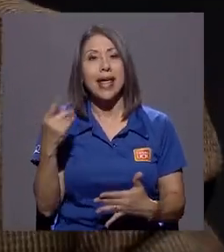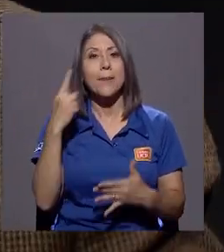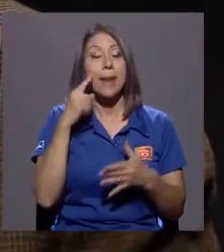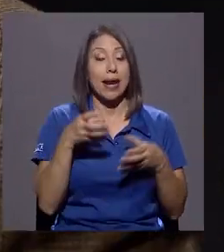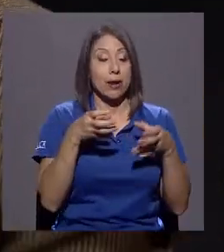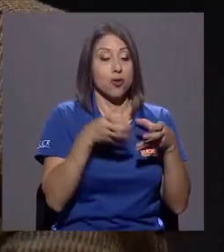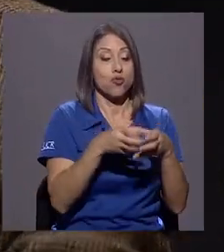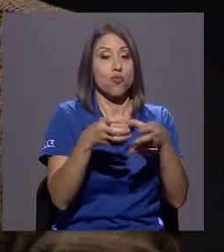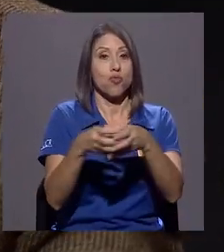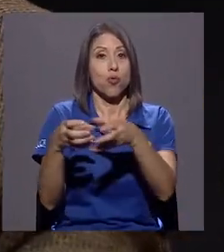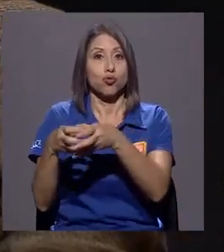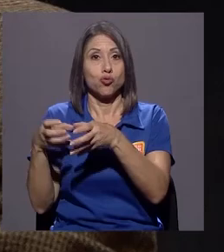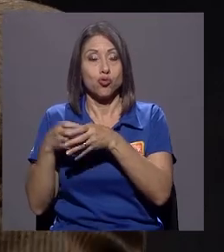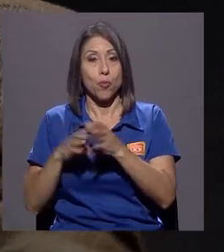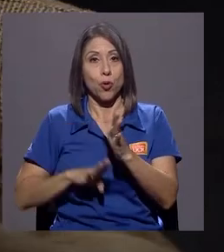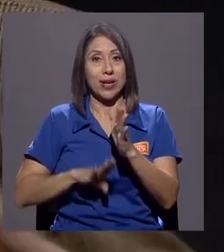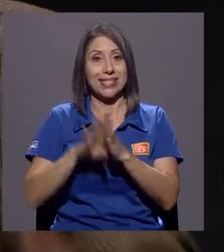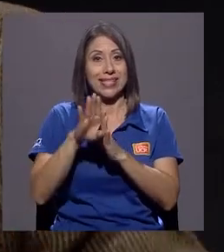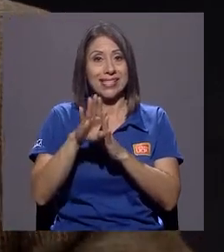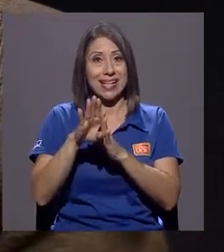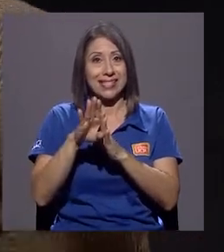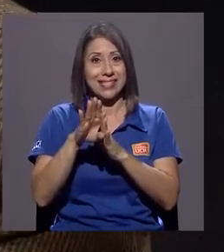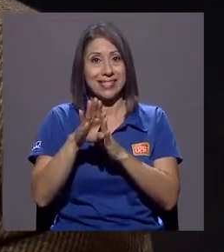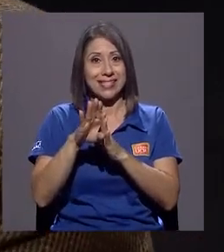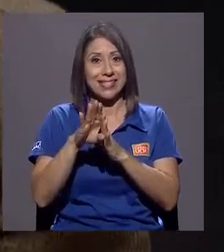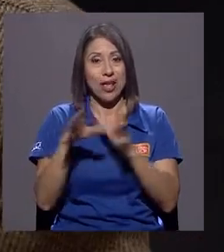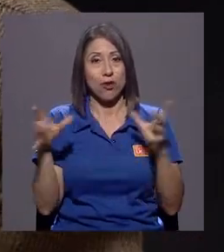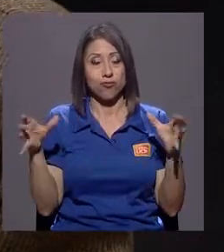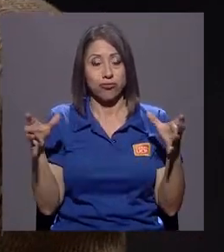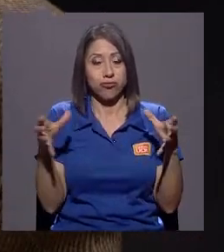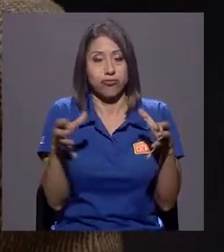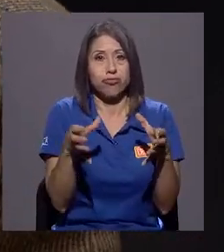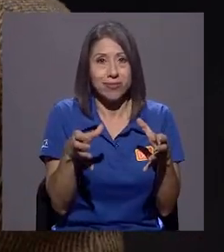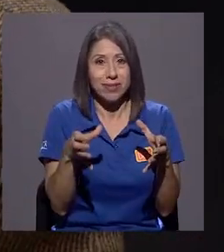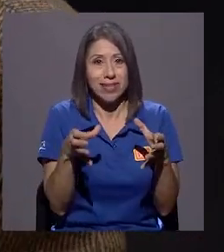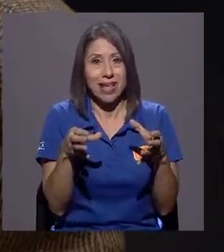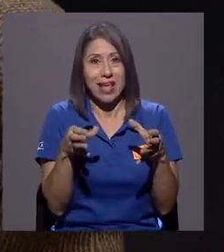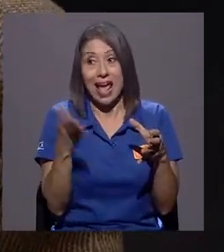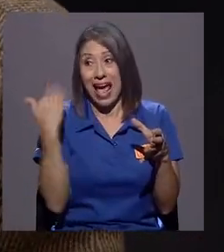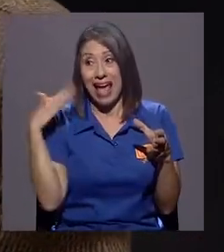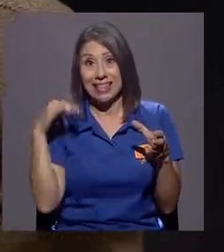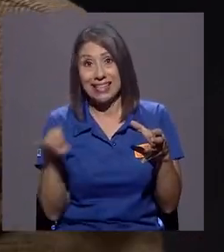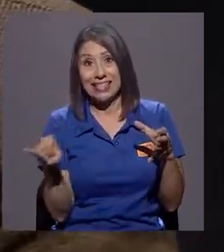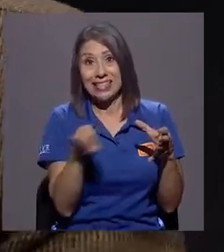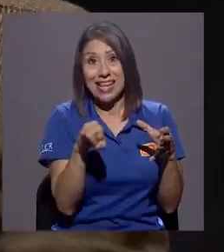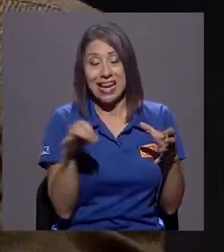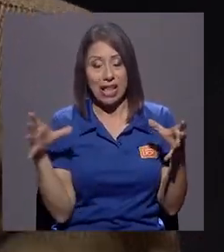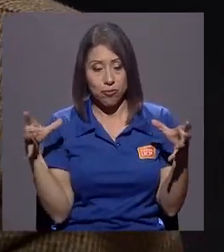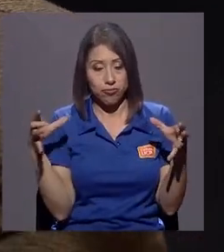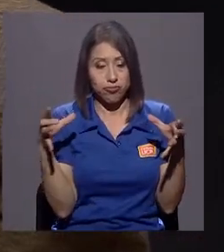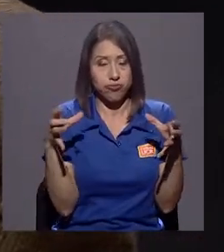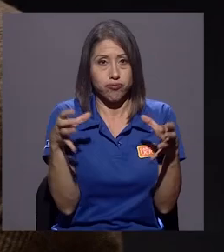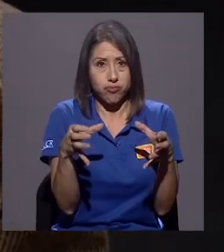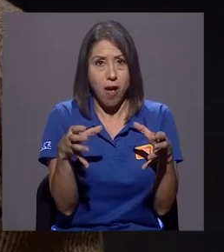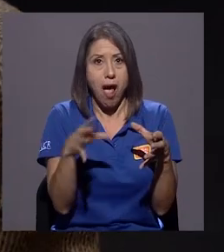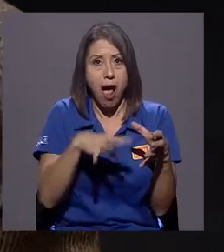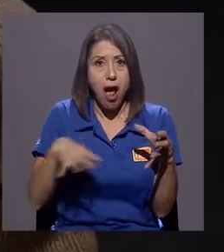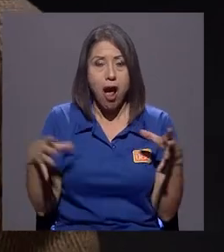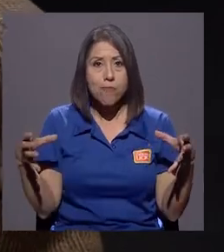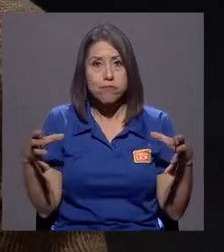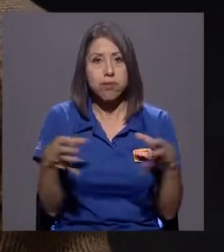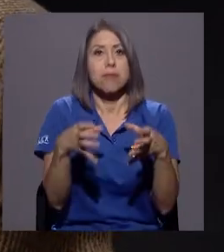sectores progresistas y de la dispersa izquierda y conformar una organización política que pudiera con